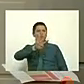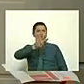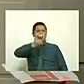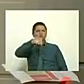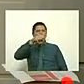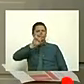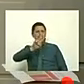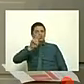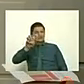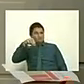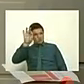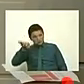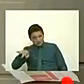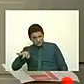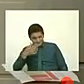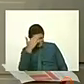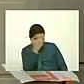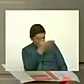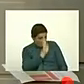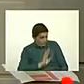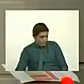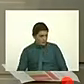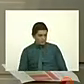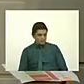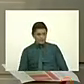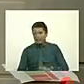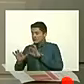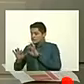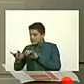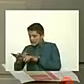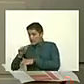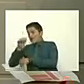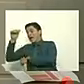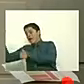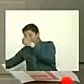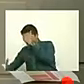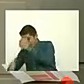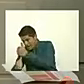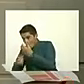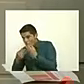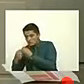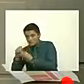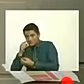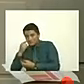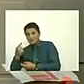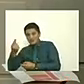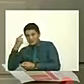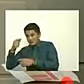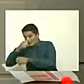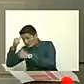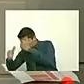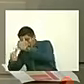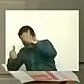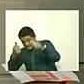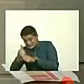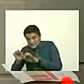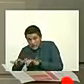Les apuesto que la secretaria de la secretaria de la Comisión Primera, a través de su sueldo, paga